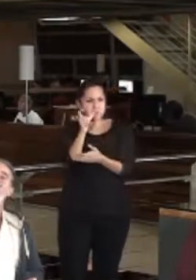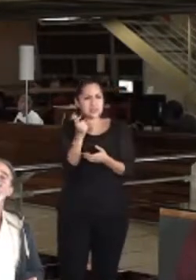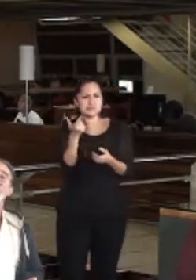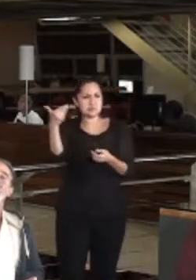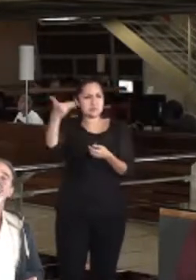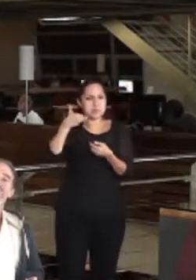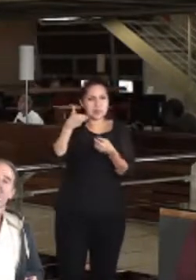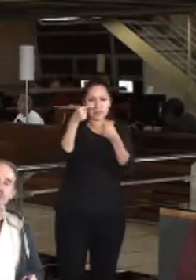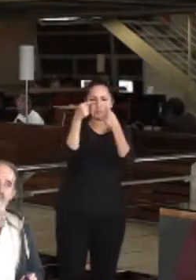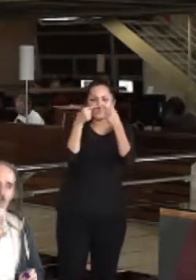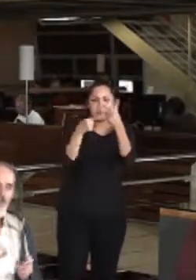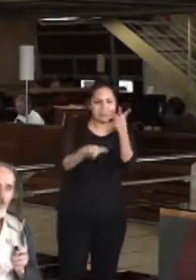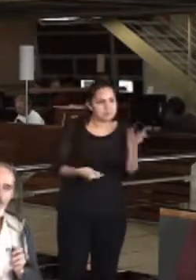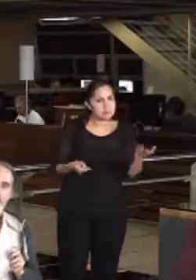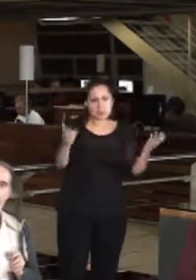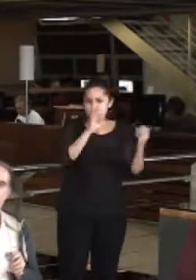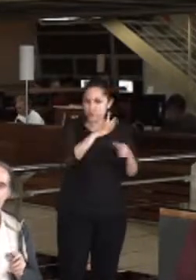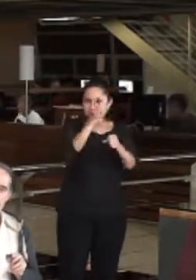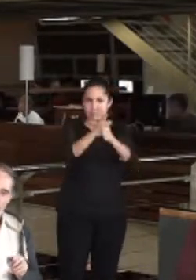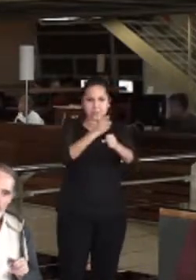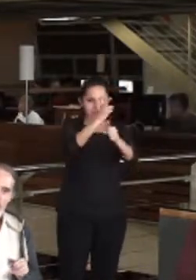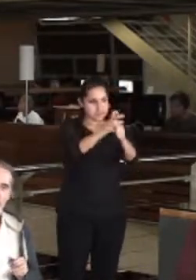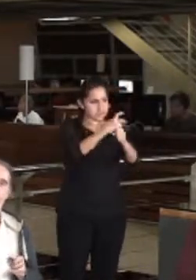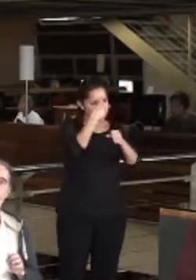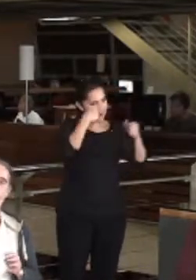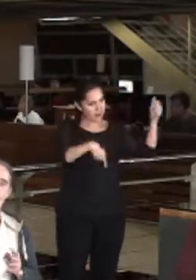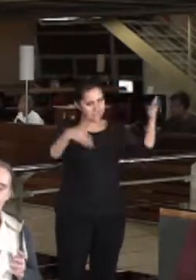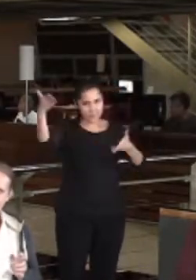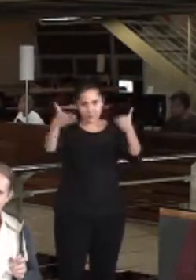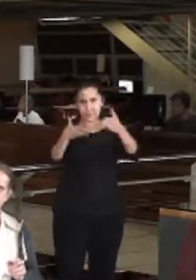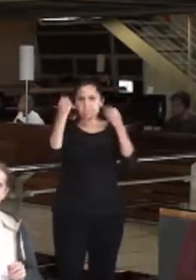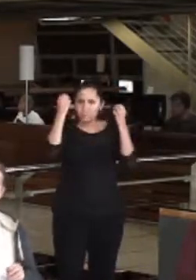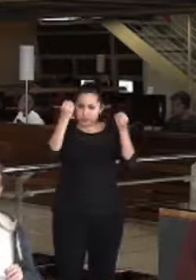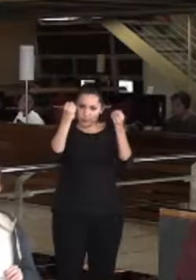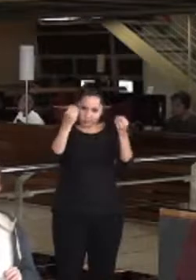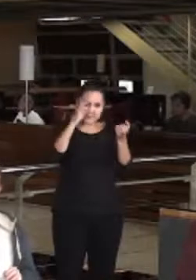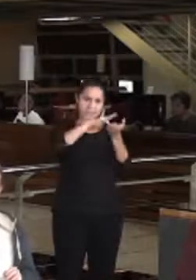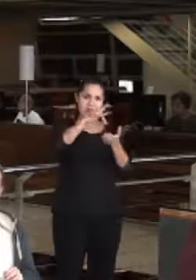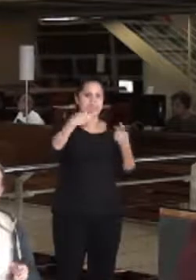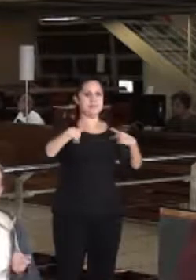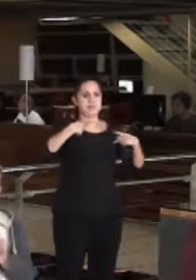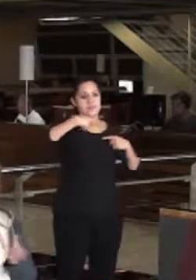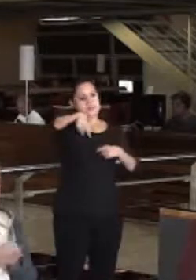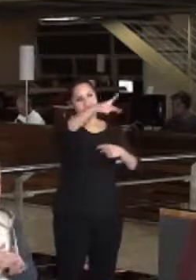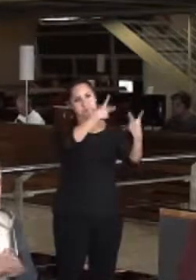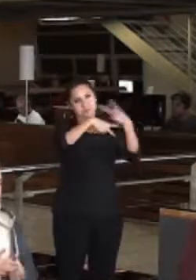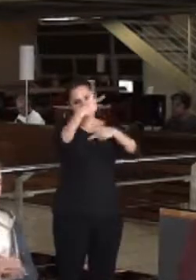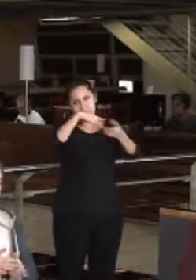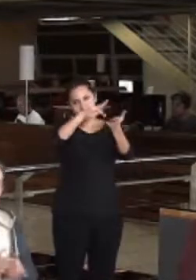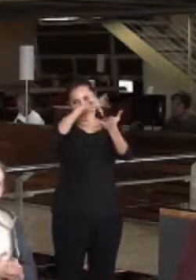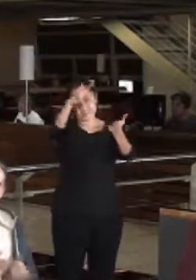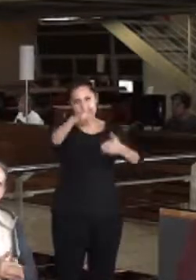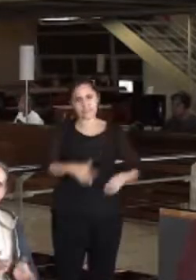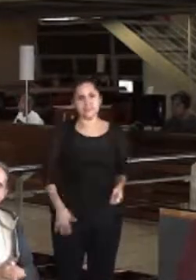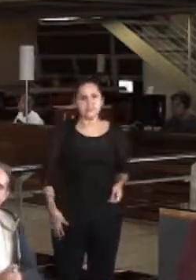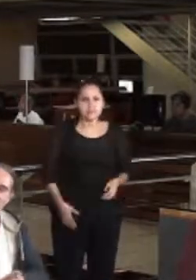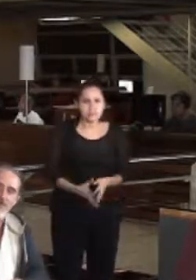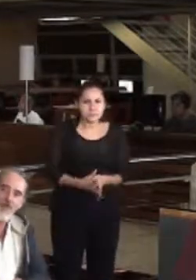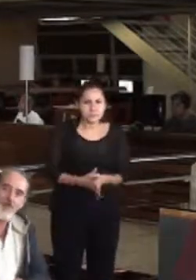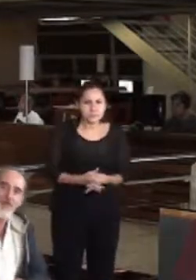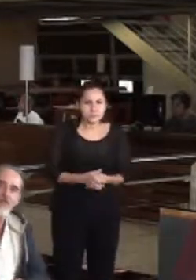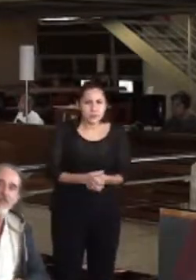activa a estos espacios muchas gracias a todos muchísimas gracias por su presencia un momento